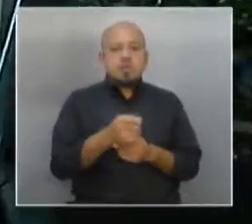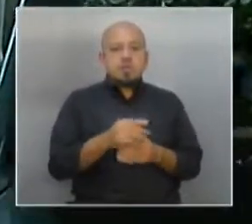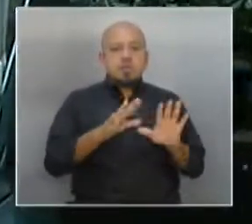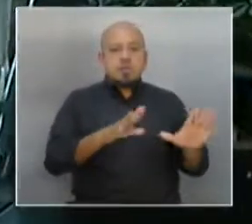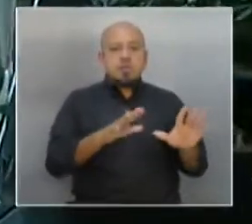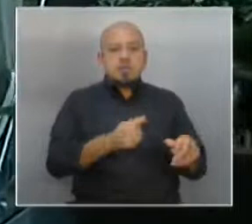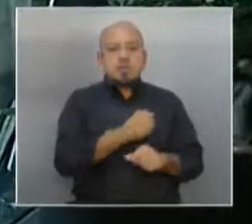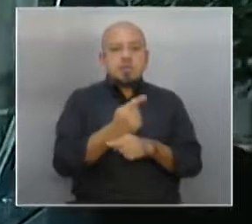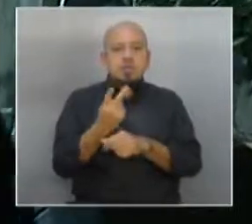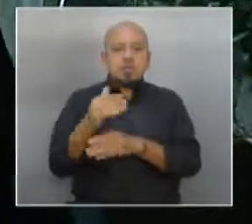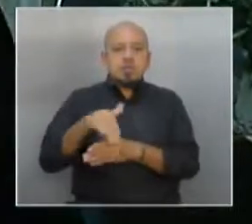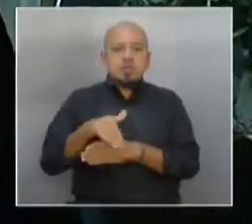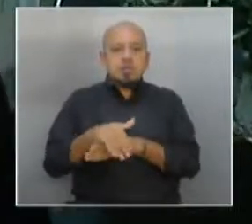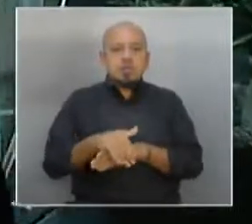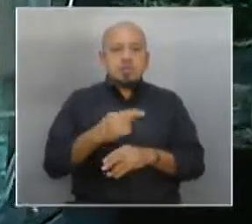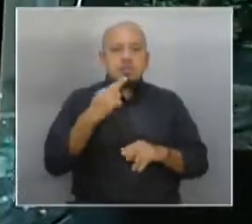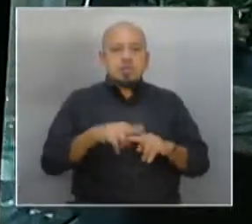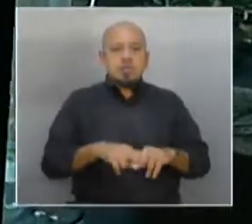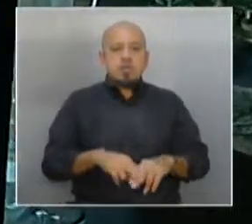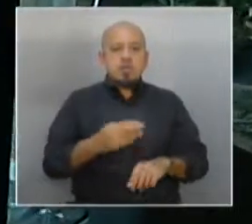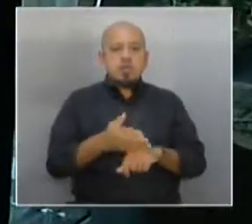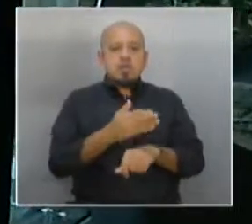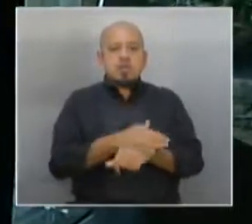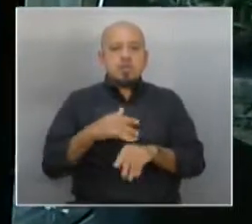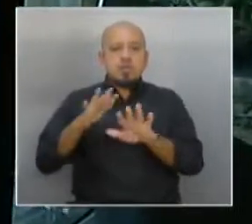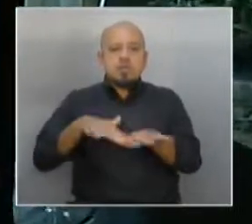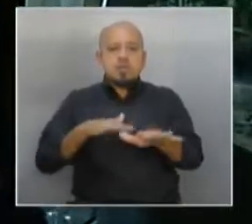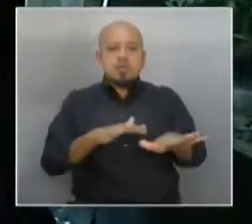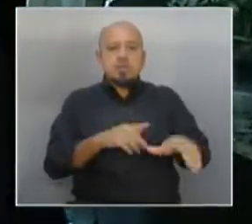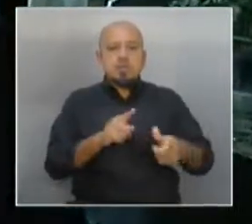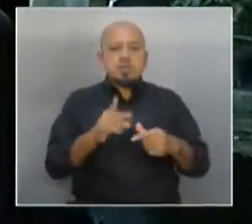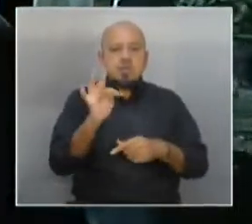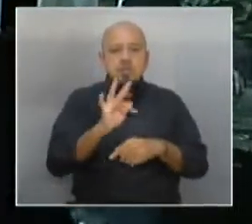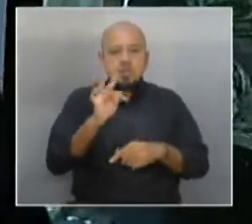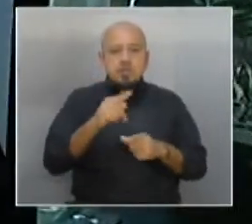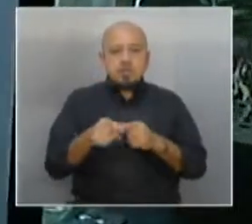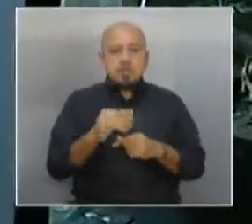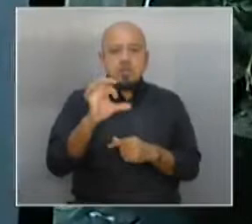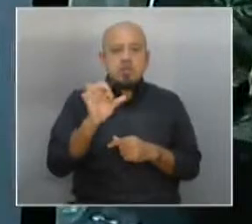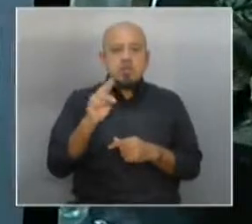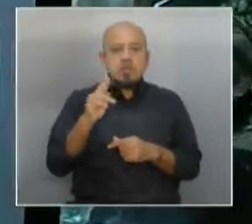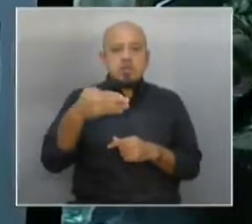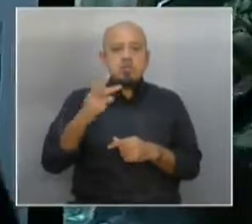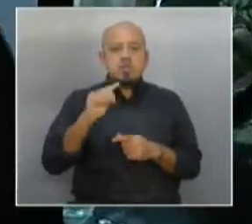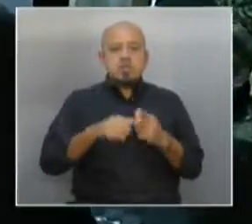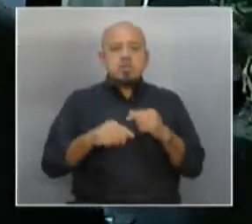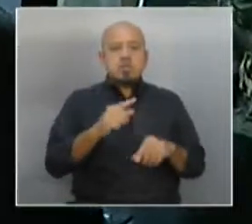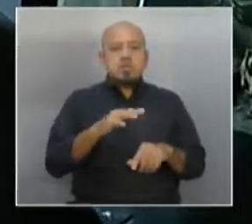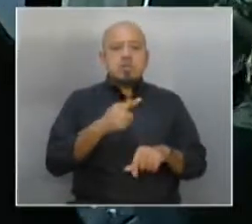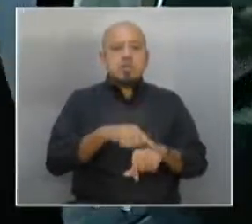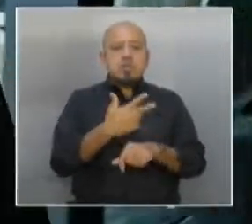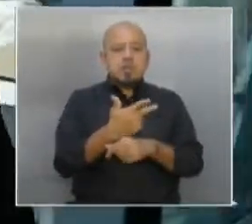a 14 horas. Y el martes, previo a la marcha, también vamos a tener otro taller acá en Subte desde las 15 hasta las 17